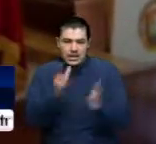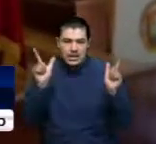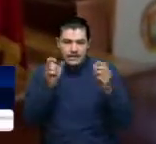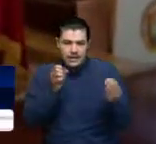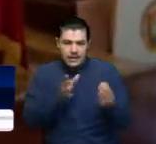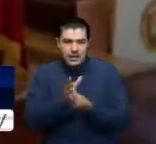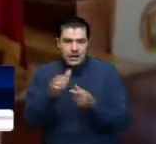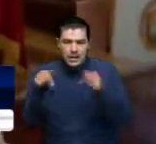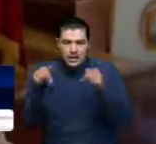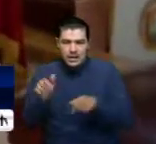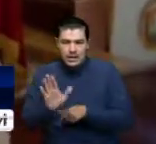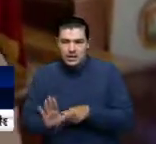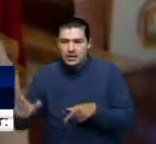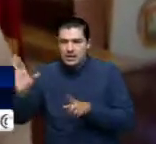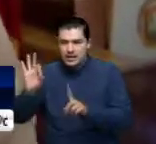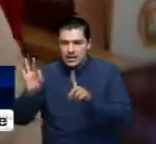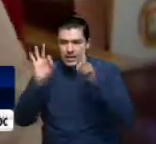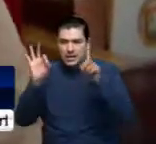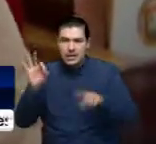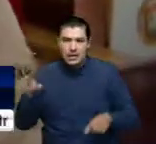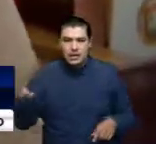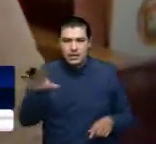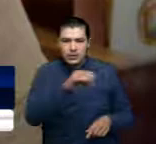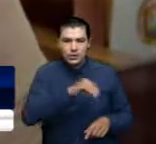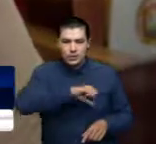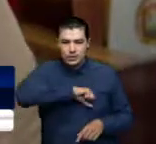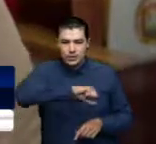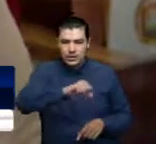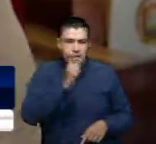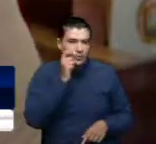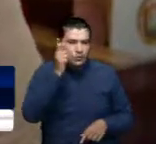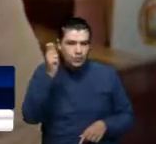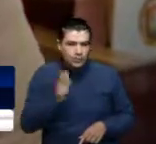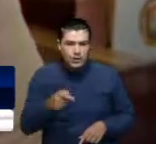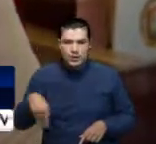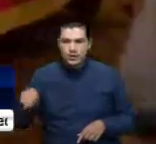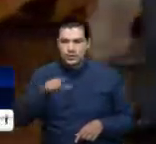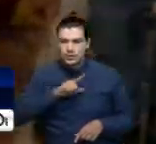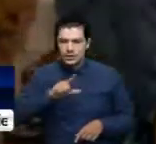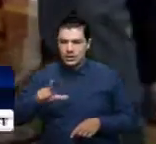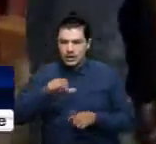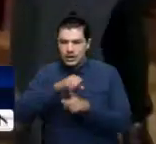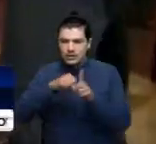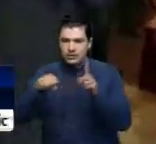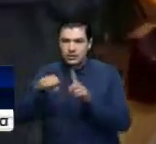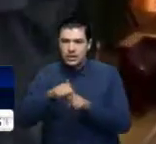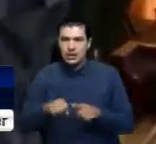departamento garantista de los derechos humanos de los líderes sociales